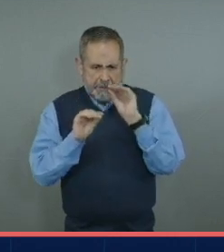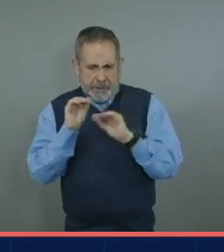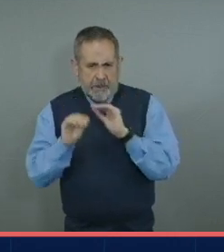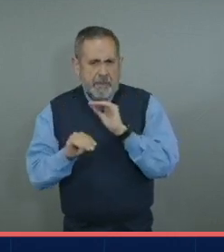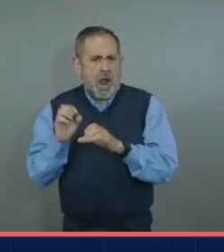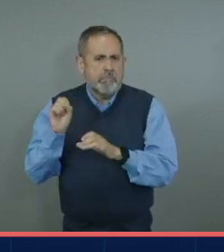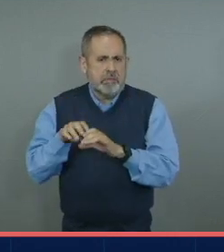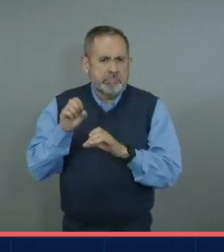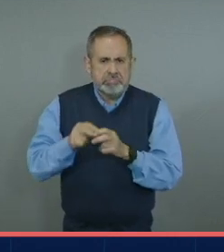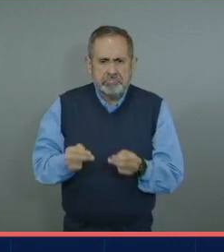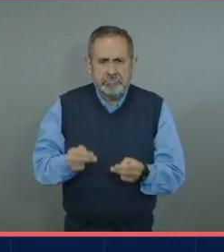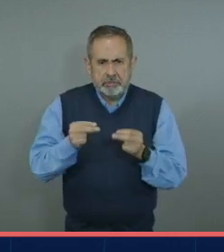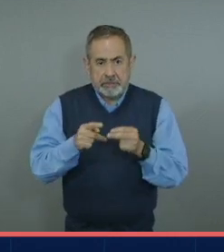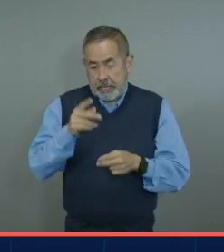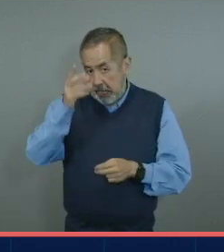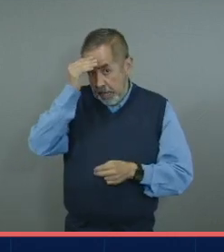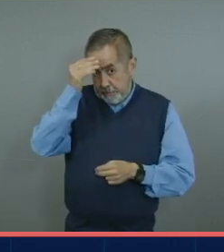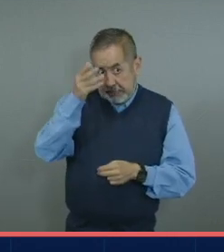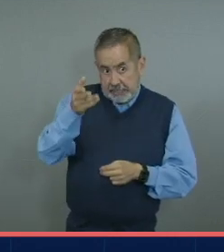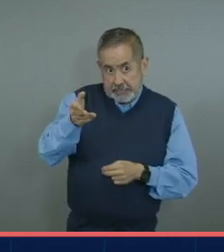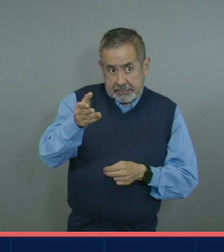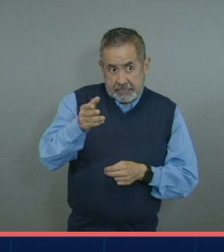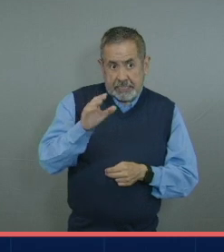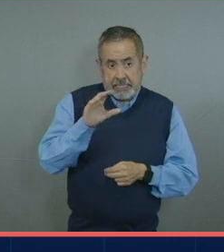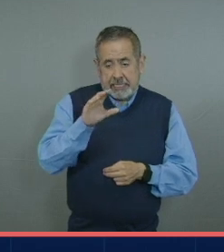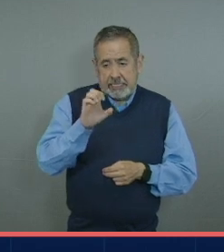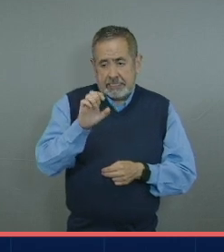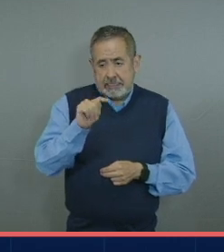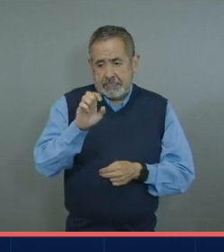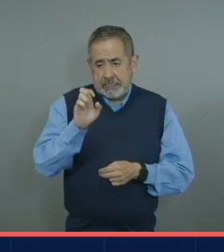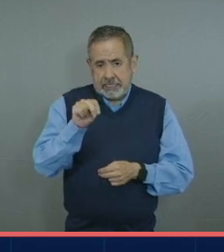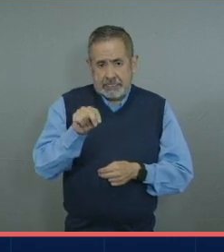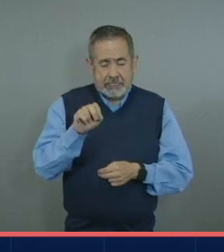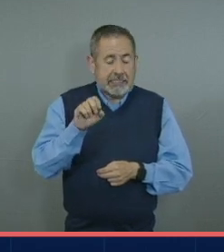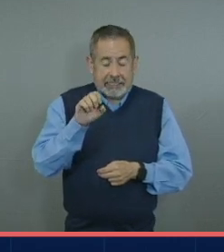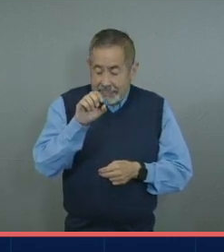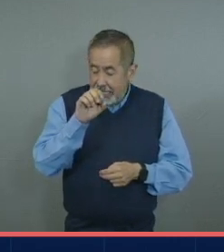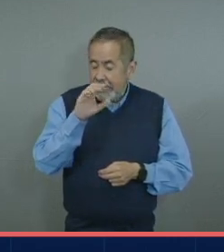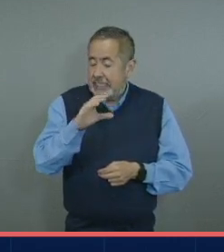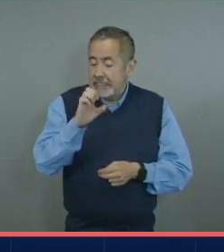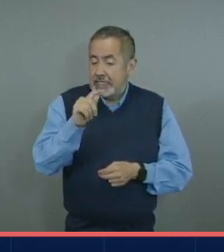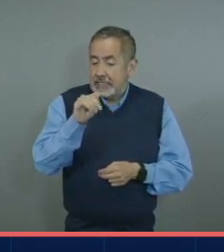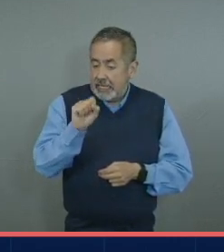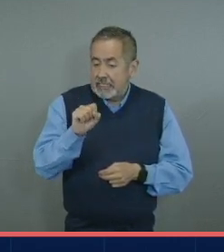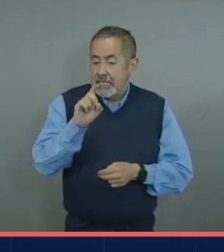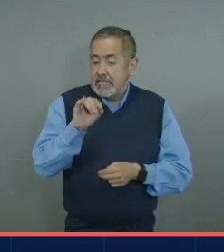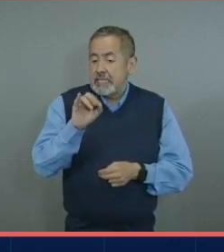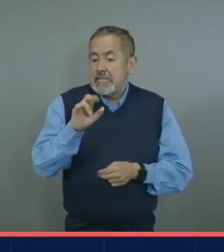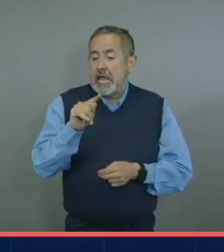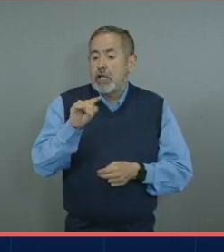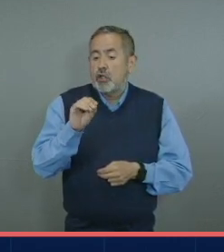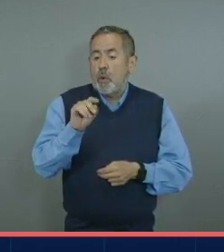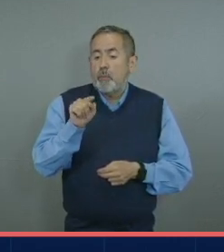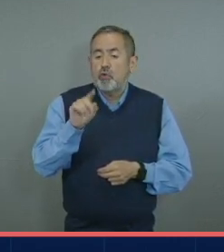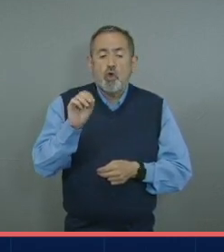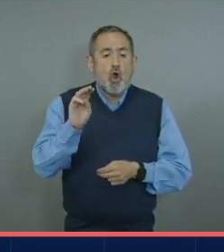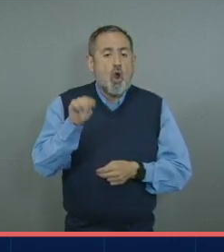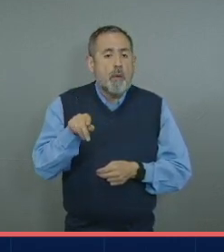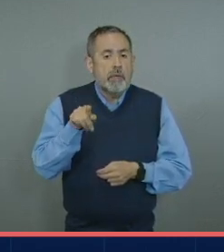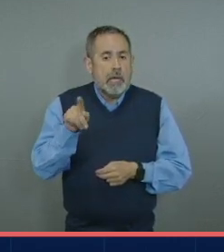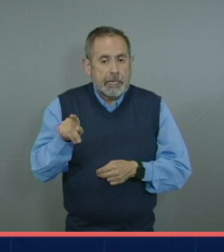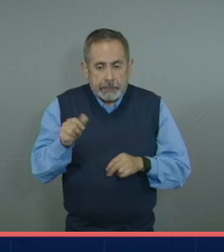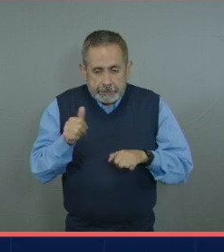pantalla. Apréndanse esta página. CETESdirecto.com es una página que